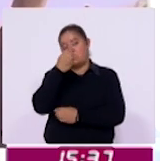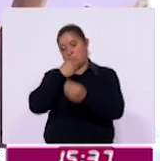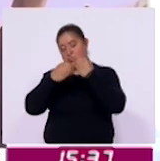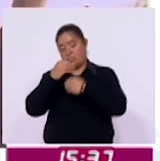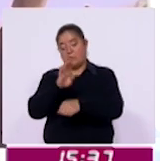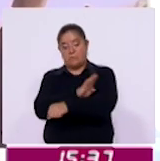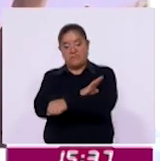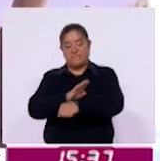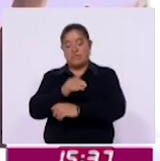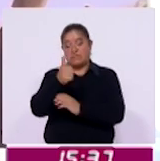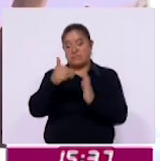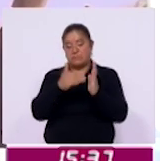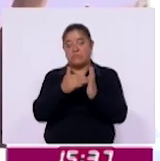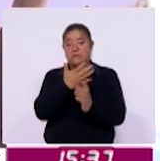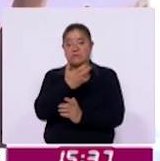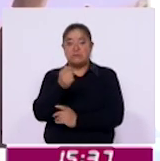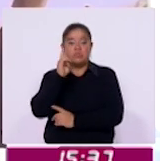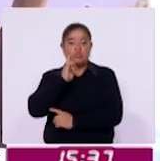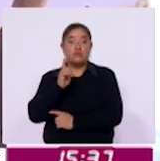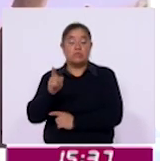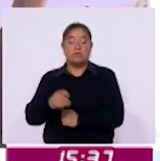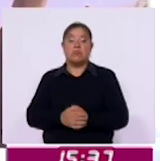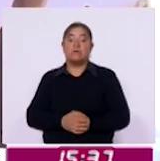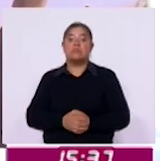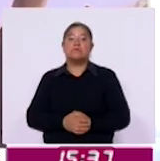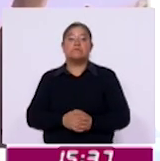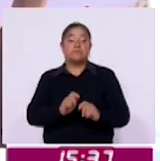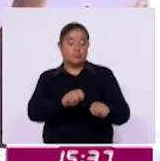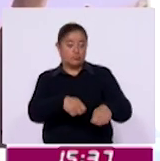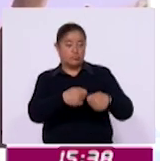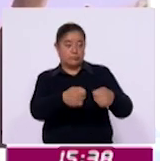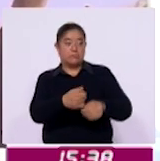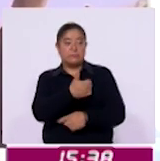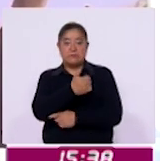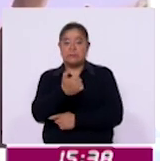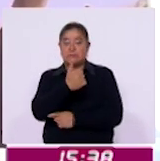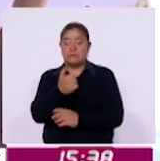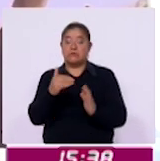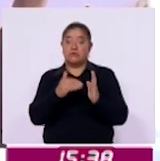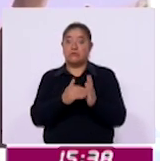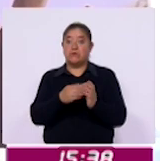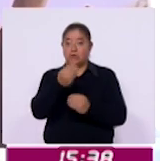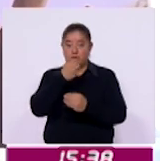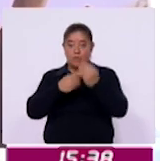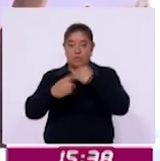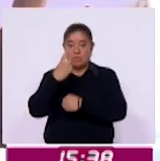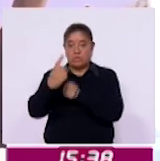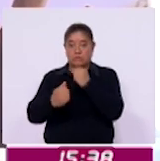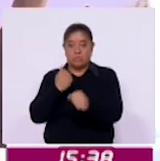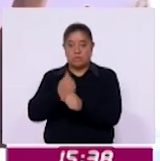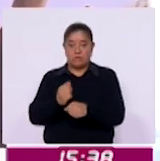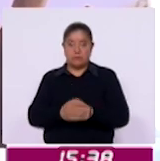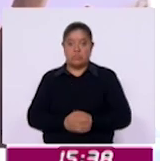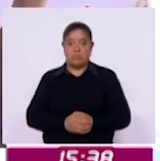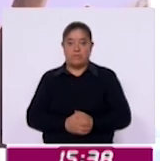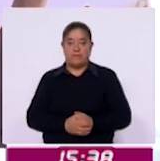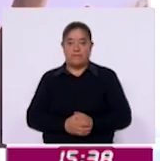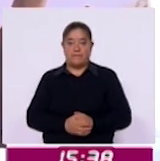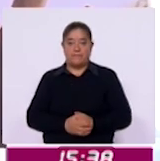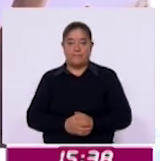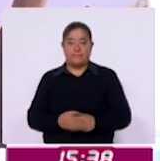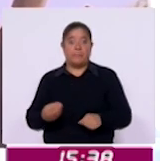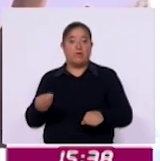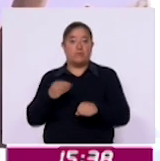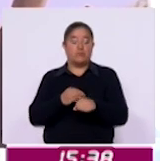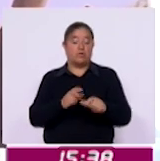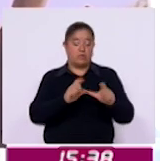a 6.500 mujeres y se suministran alrededor de 600.000 comidas al año, con la instalación de módulos